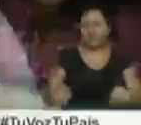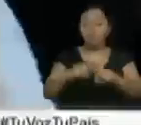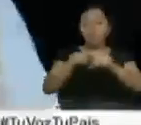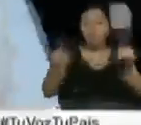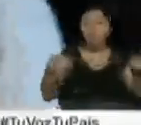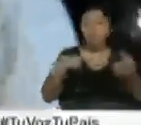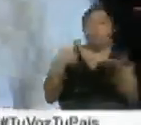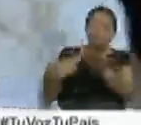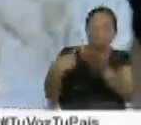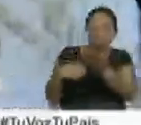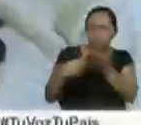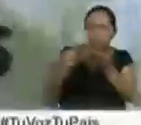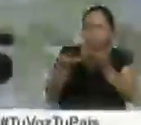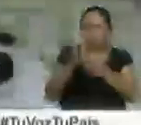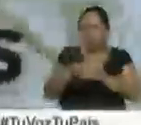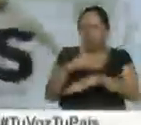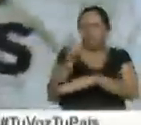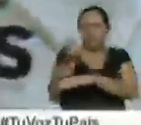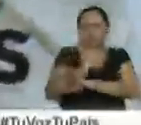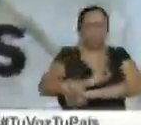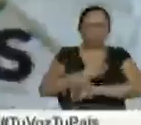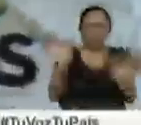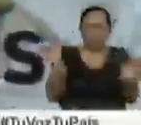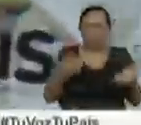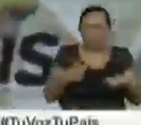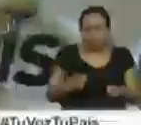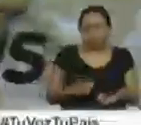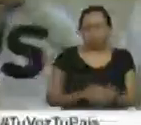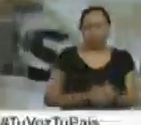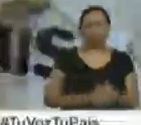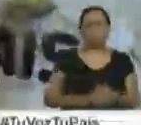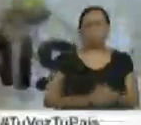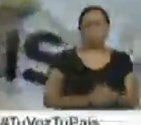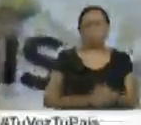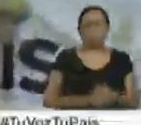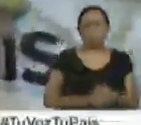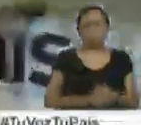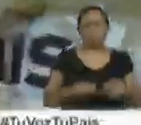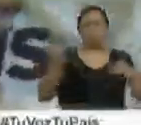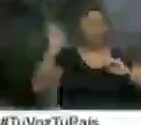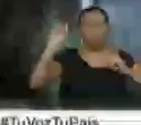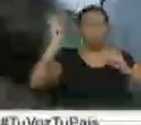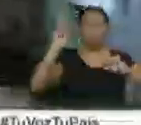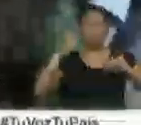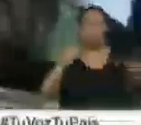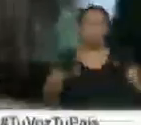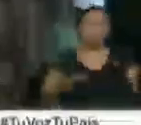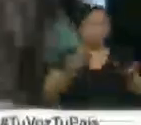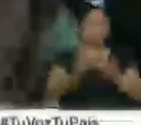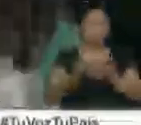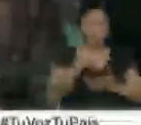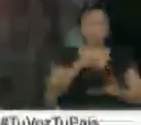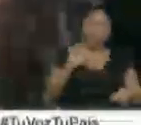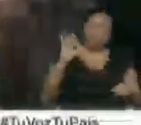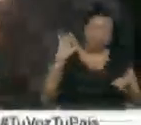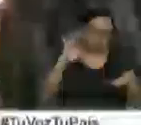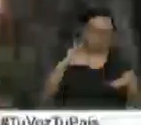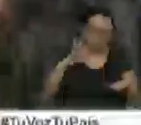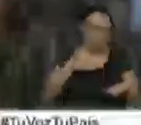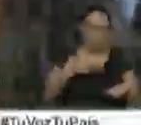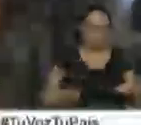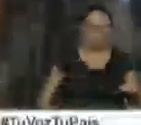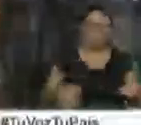no discutió nada que comprometiera su conducta. Un diputado federal presentó un pedido de destitución contra el